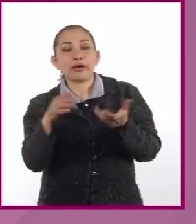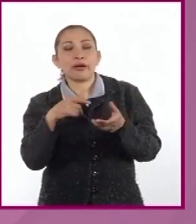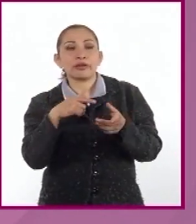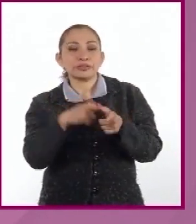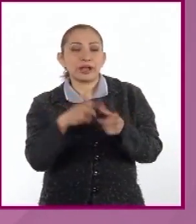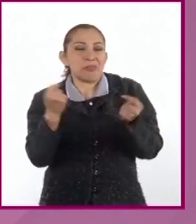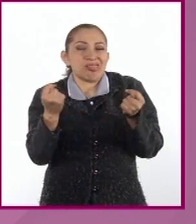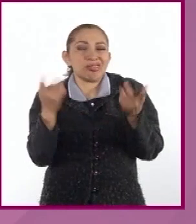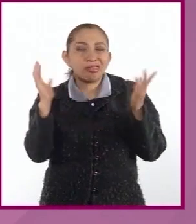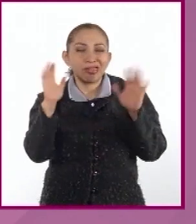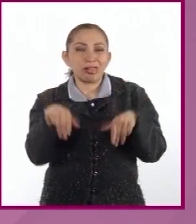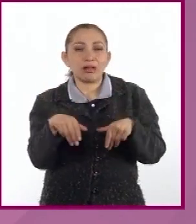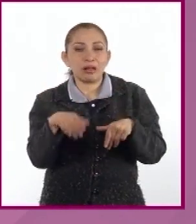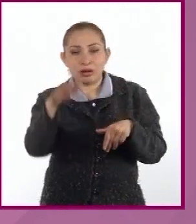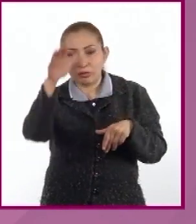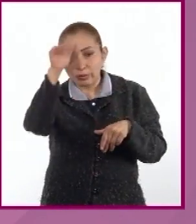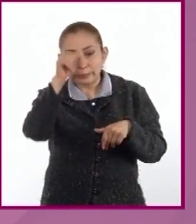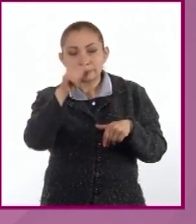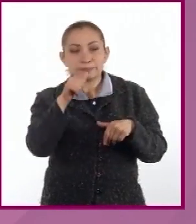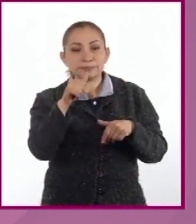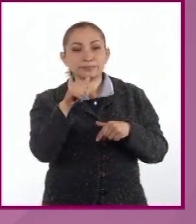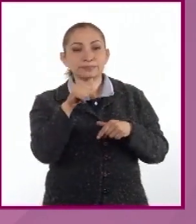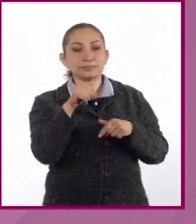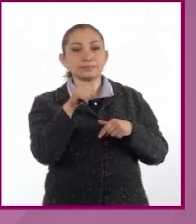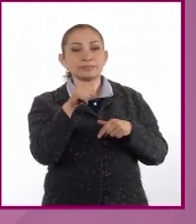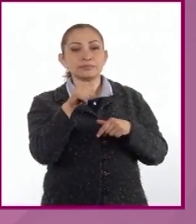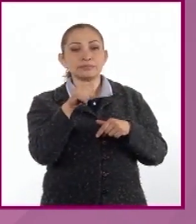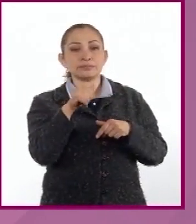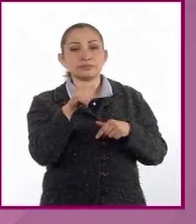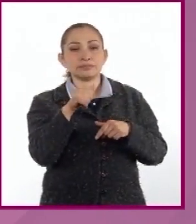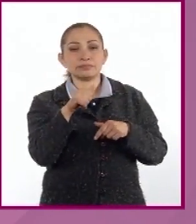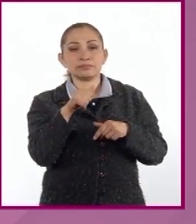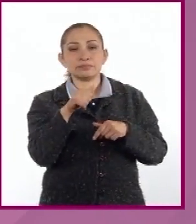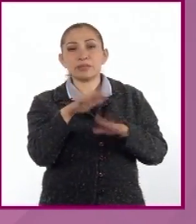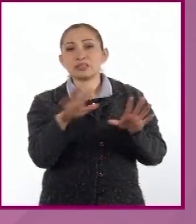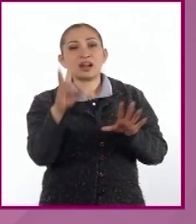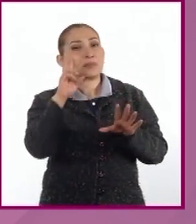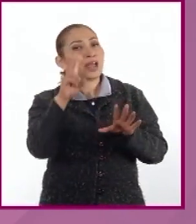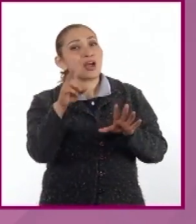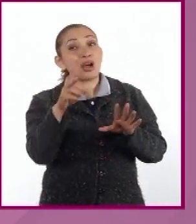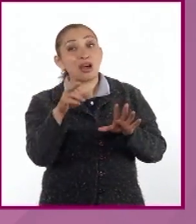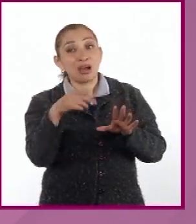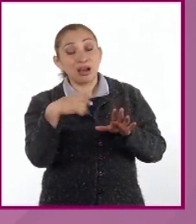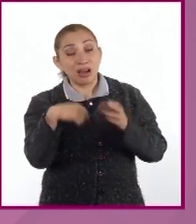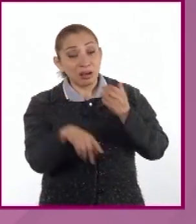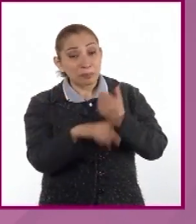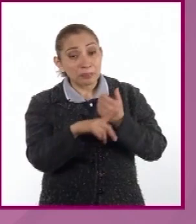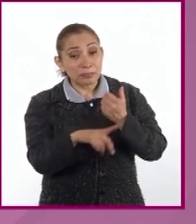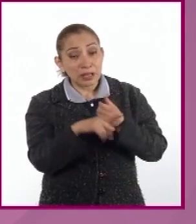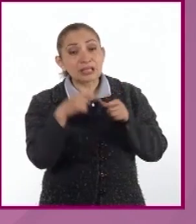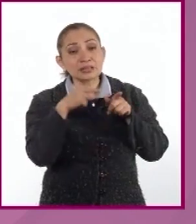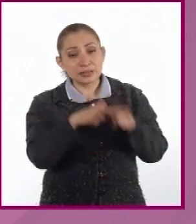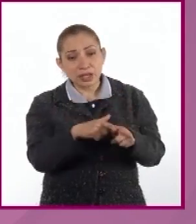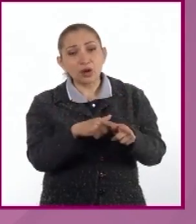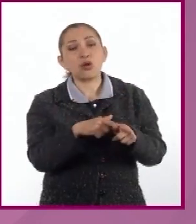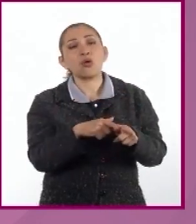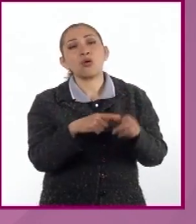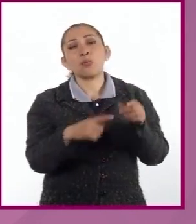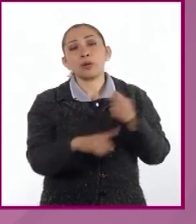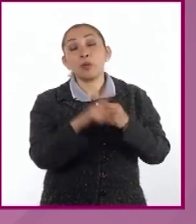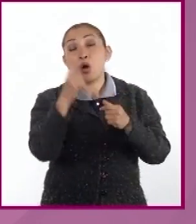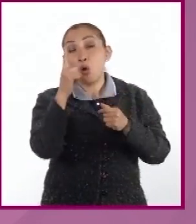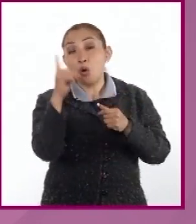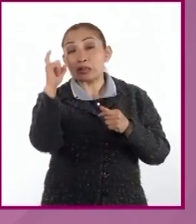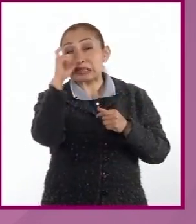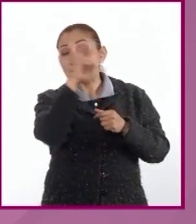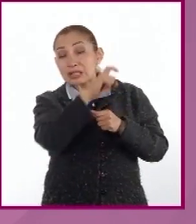rompiendo y pues ya no hemos podido haber ningún conflicto. Ahí sigue habiendo conflicto y un desafío y